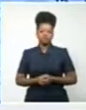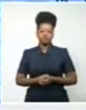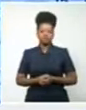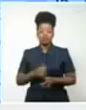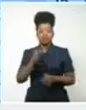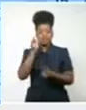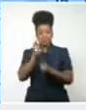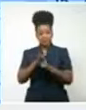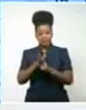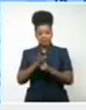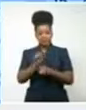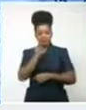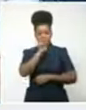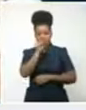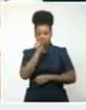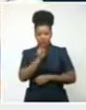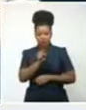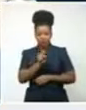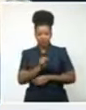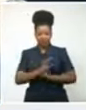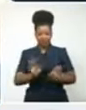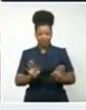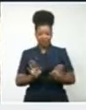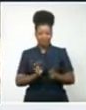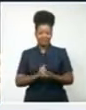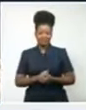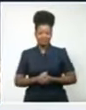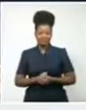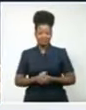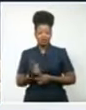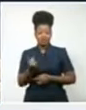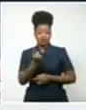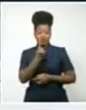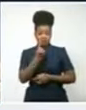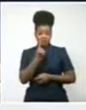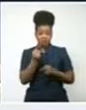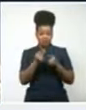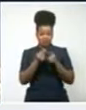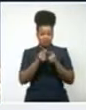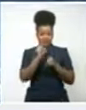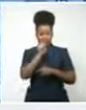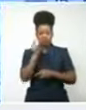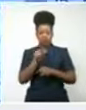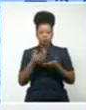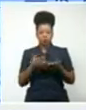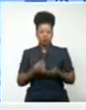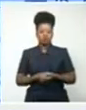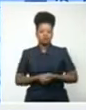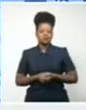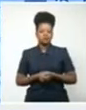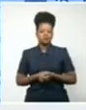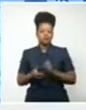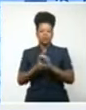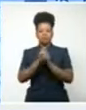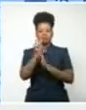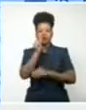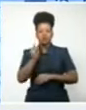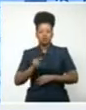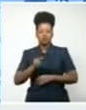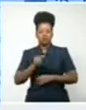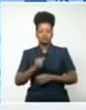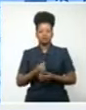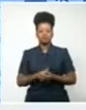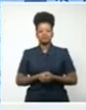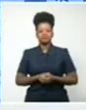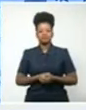preguntas. Acribillame ahí. Primera pregunta, formulada por Radio Mayabeque, y dice lo siguiente. Especialistas cubanos